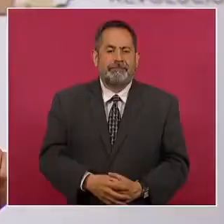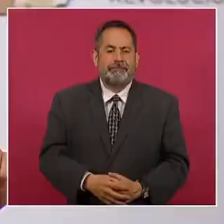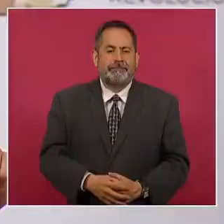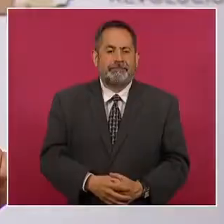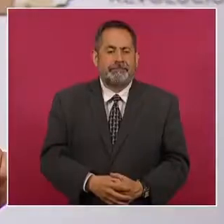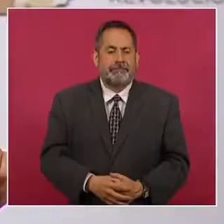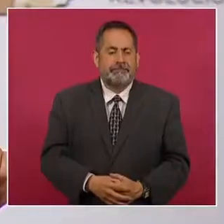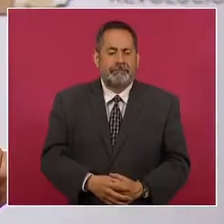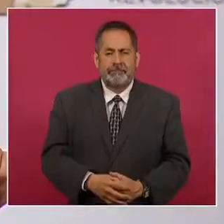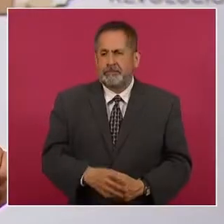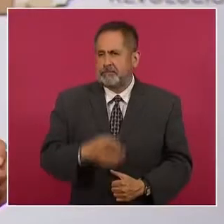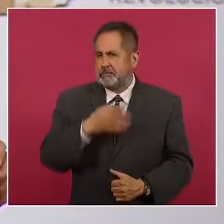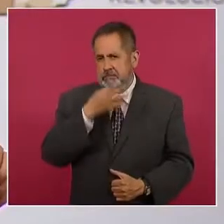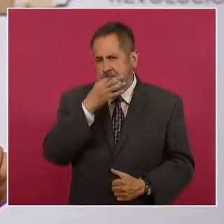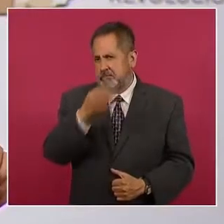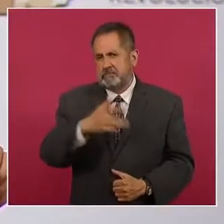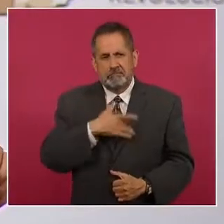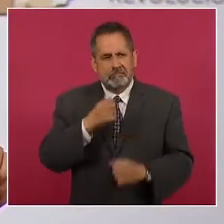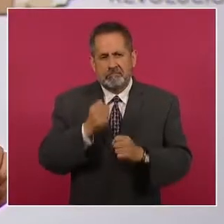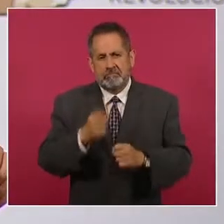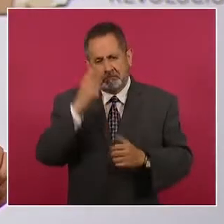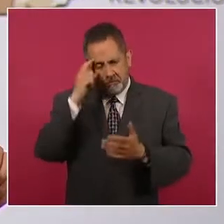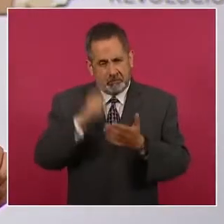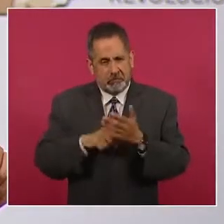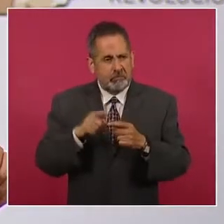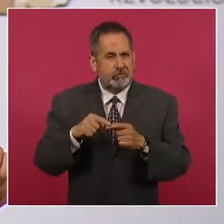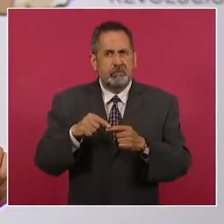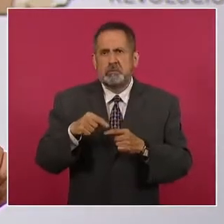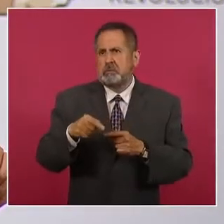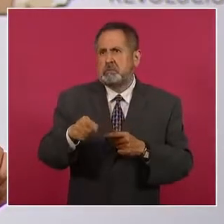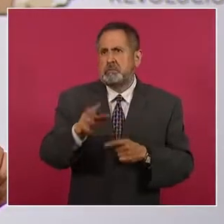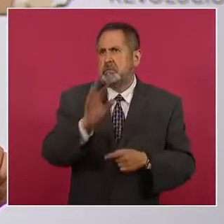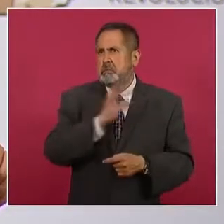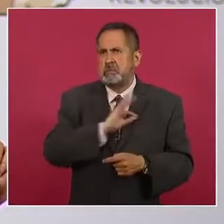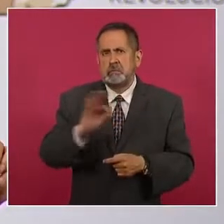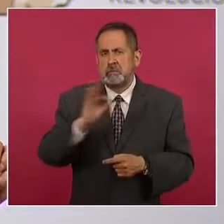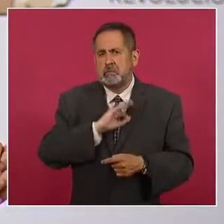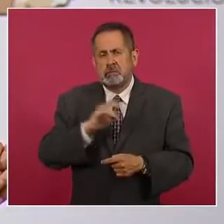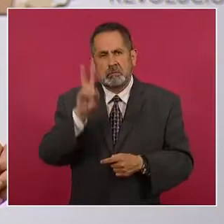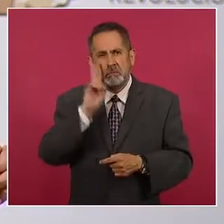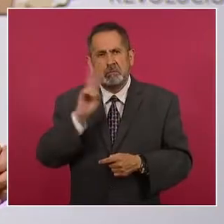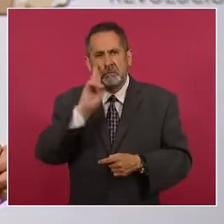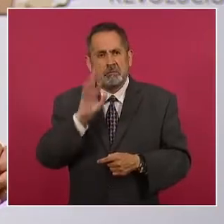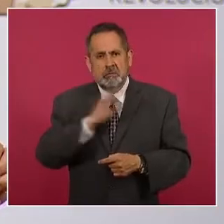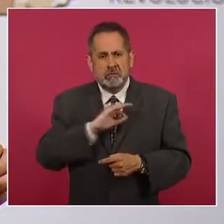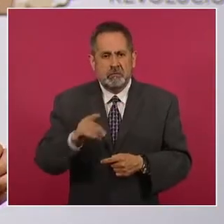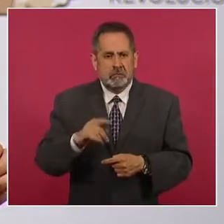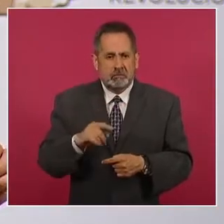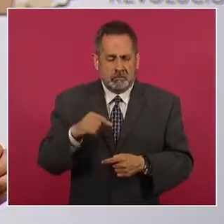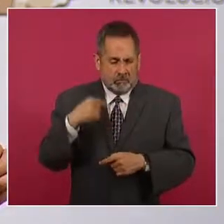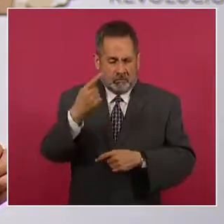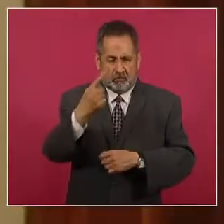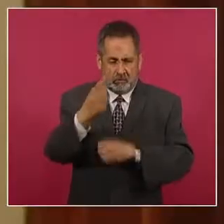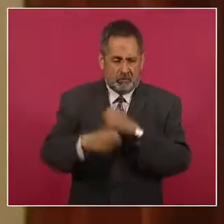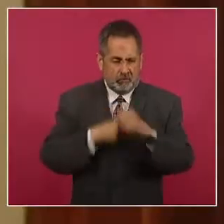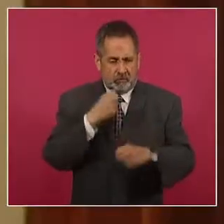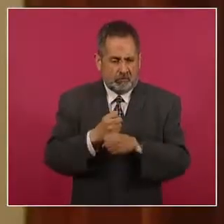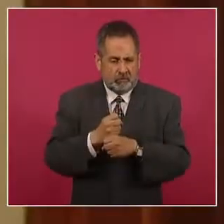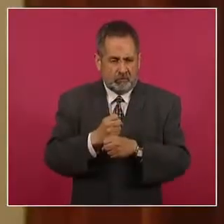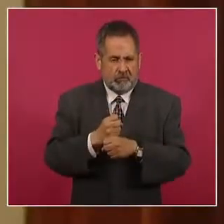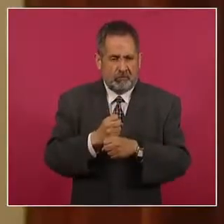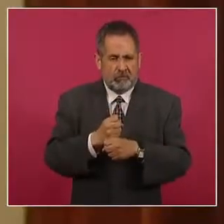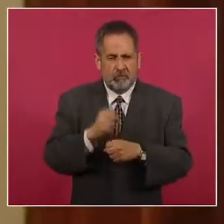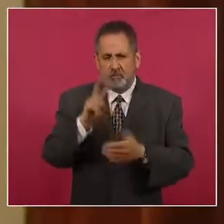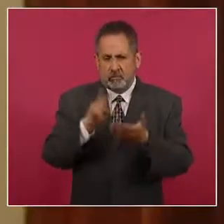que a más tardar en el primer trimestre del año próximo vamos a